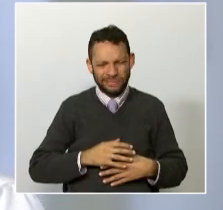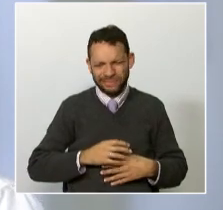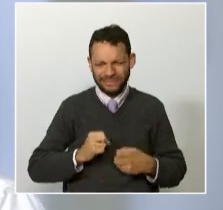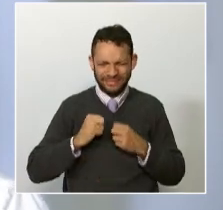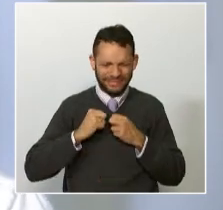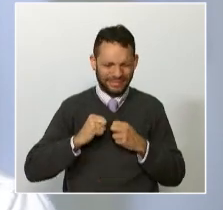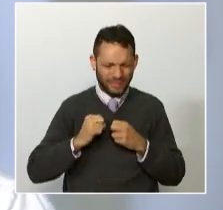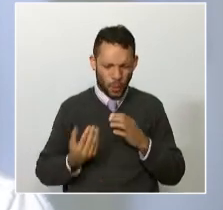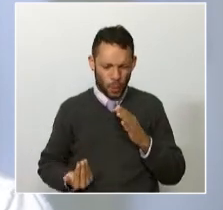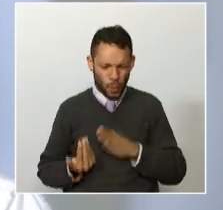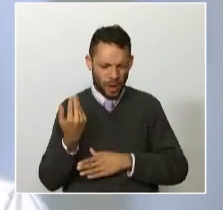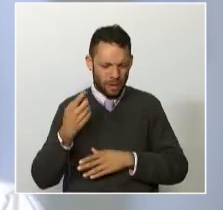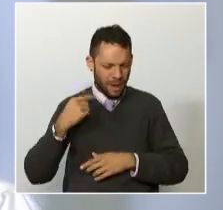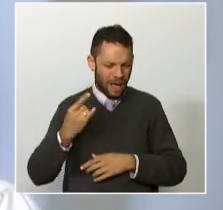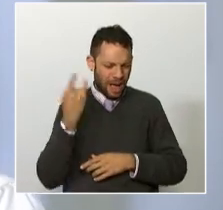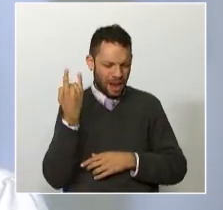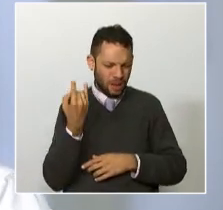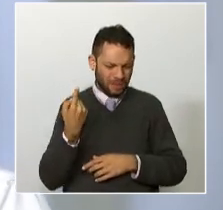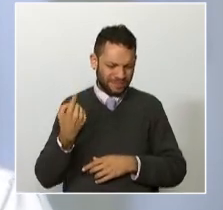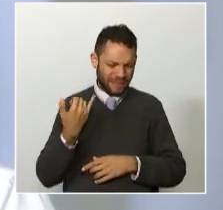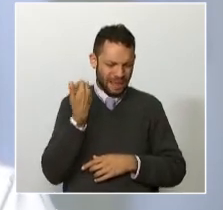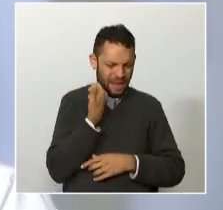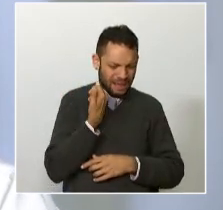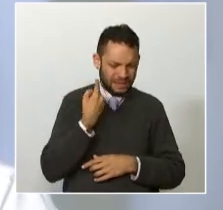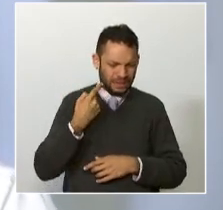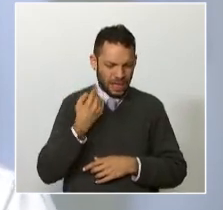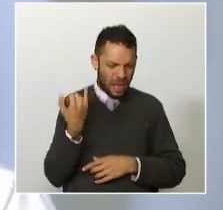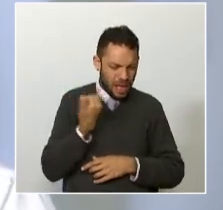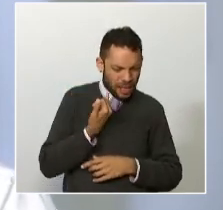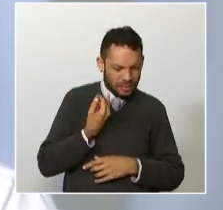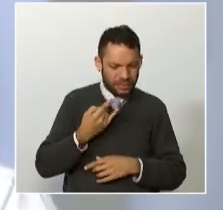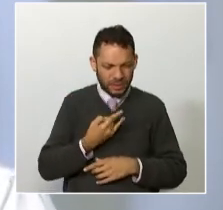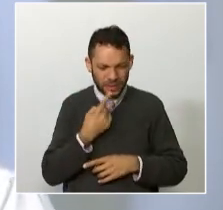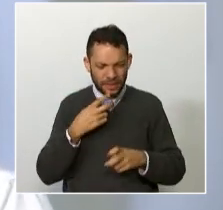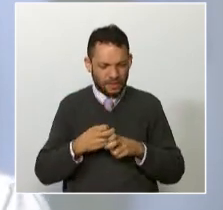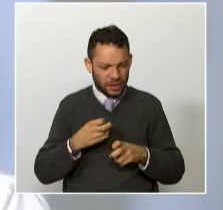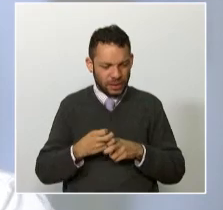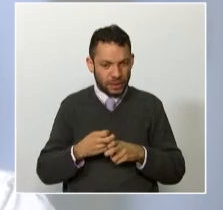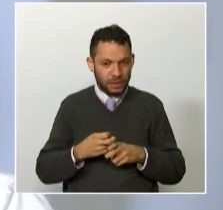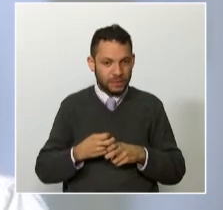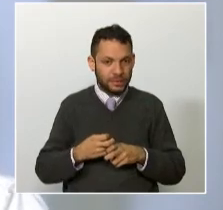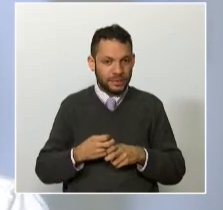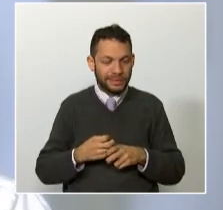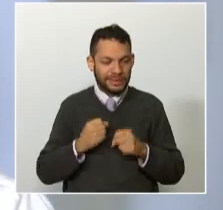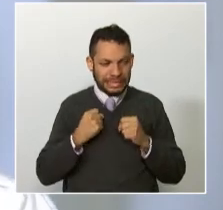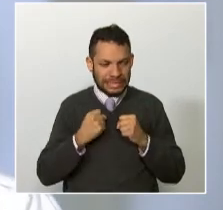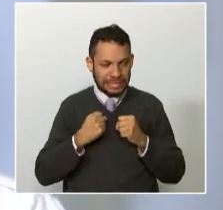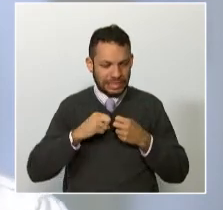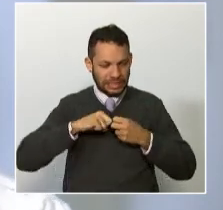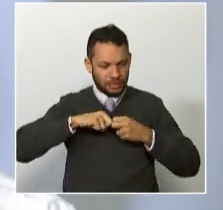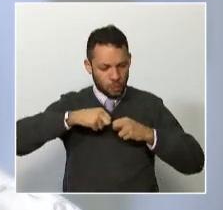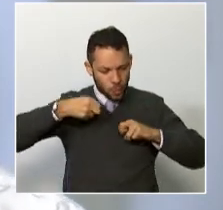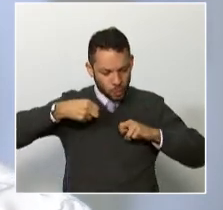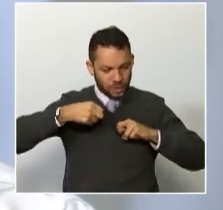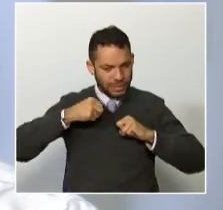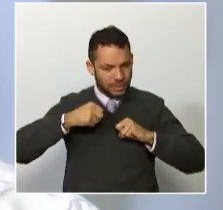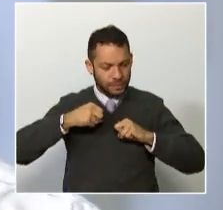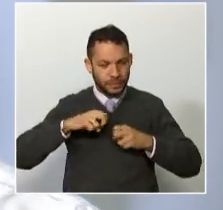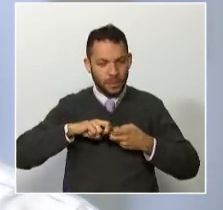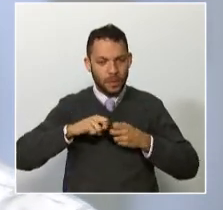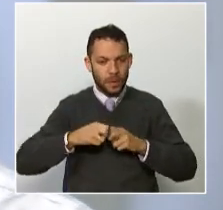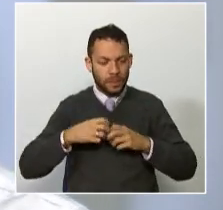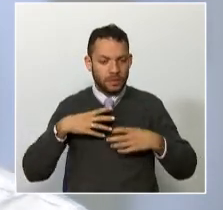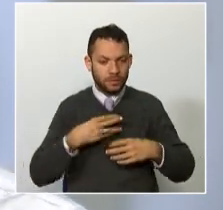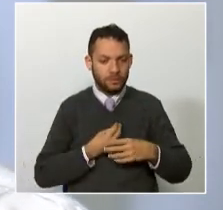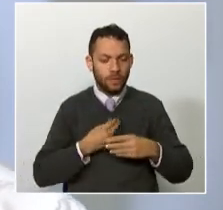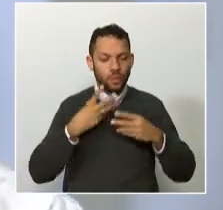de que algo nuevo tienen ahí, entonces vienen y valga la redundancia, se tensionan, entonces nosotros entramos ahí a